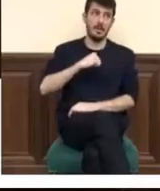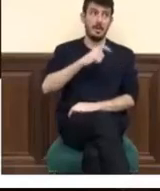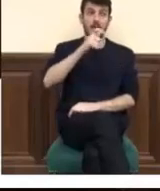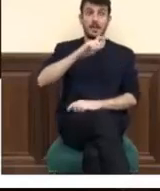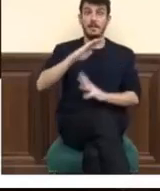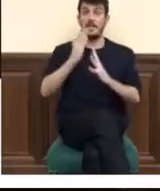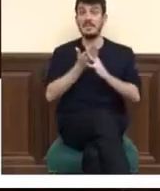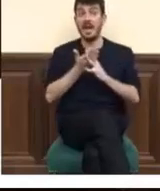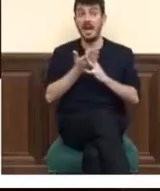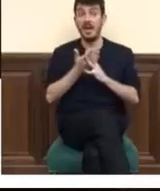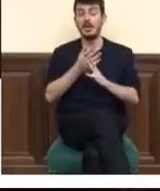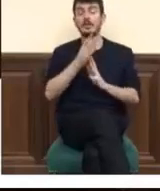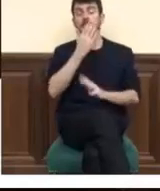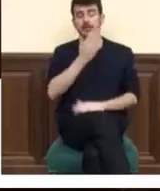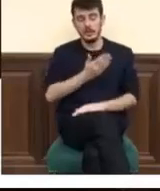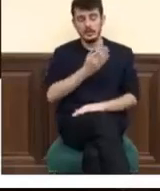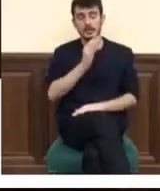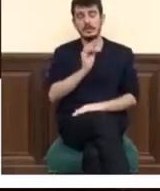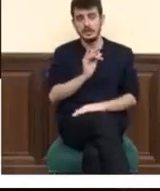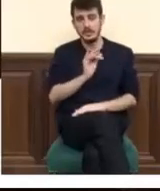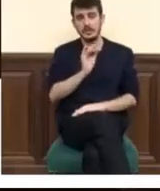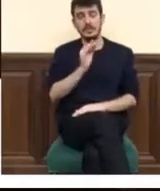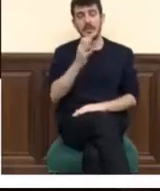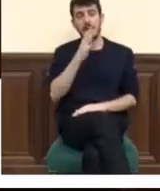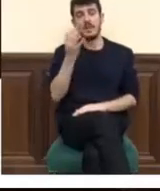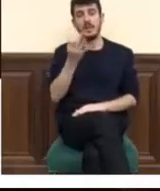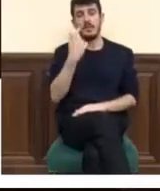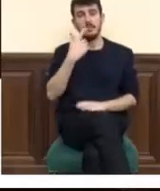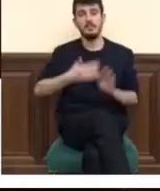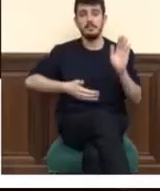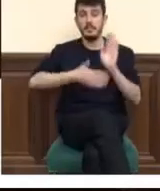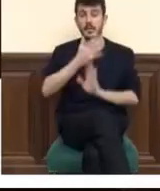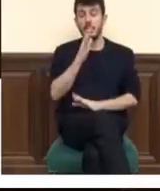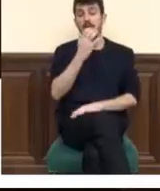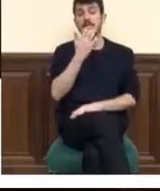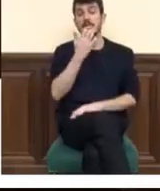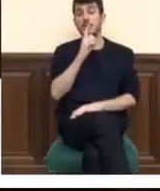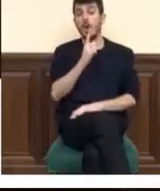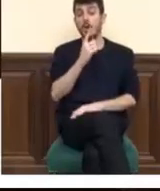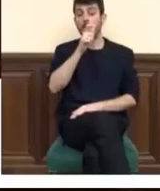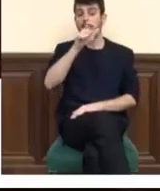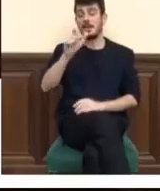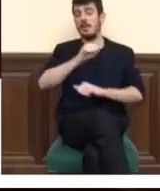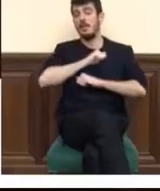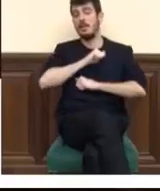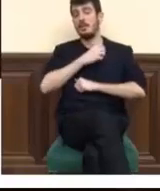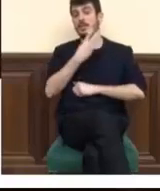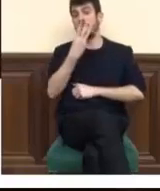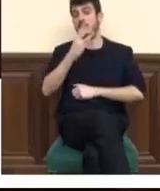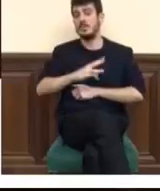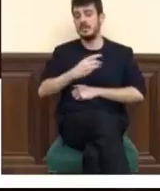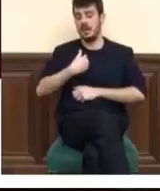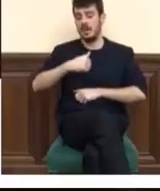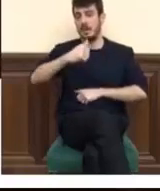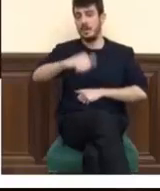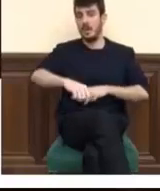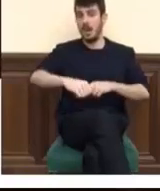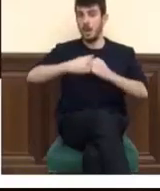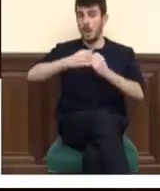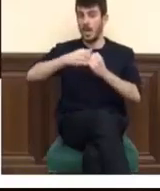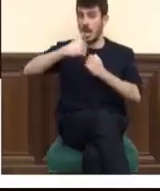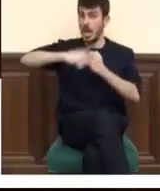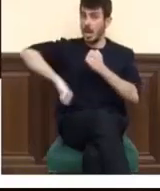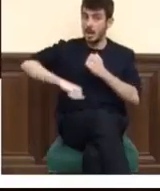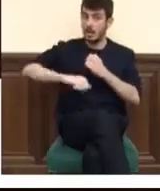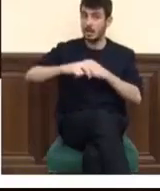señora, sí, es que se tienen que ir, porque es que si no, gente que lleva esperando 3 meses una intervención de rodilla, que no pueden andar, pues al final dicen, bueno,